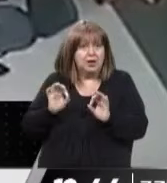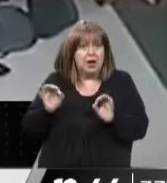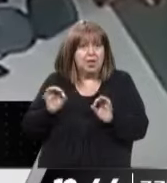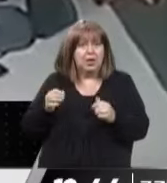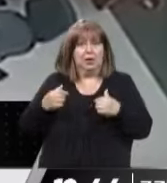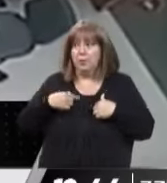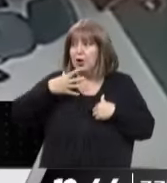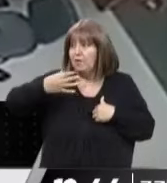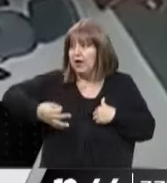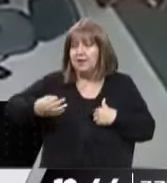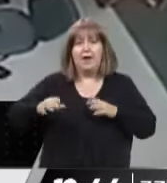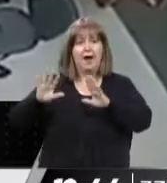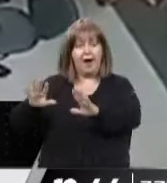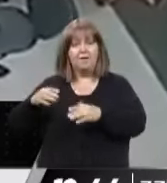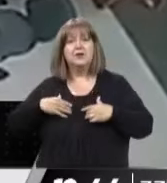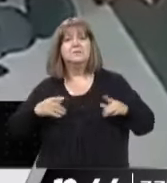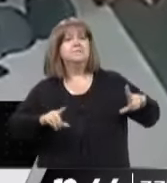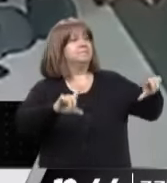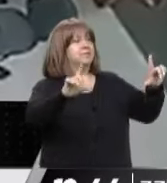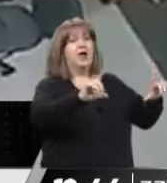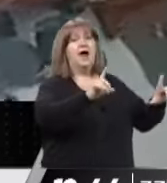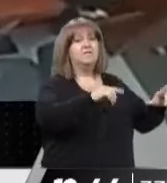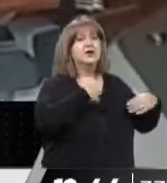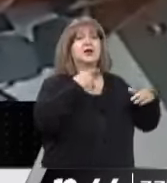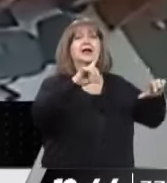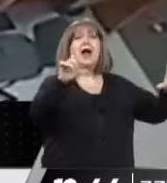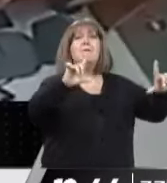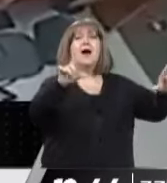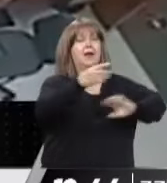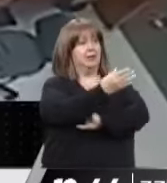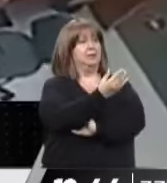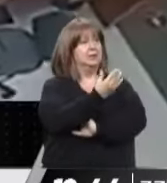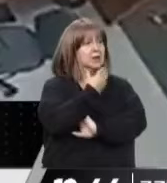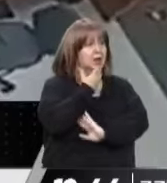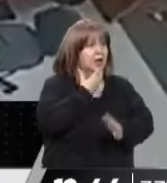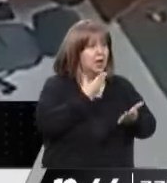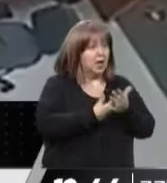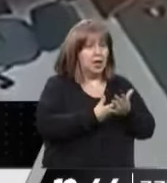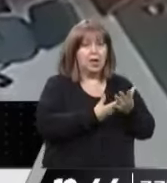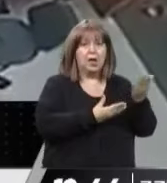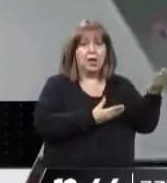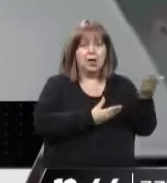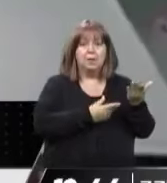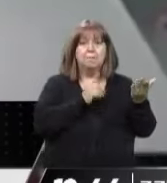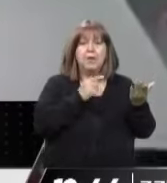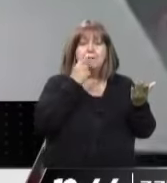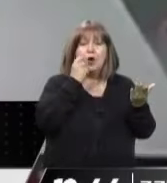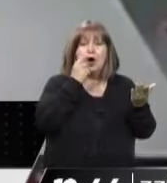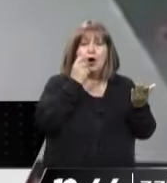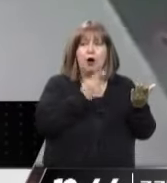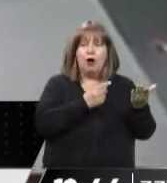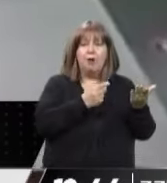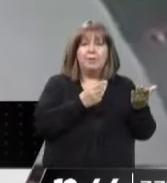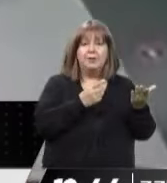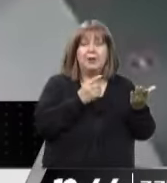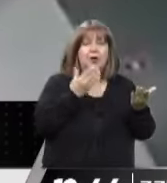alguien. Cuando raro. Ven el nombre, justamente este hombre había fallecido hacía... Y hacían unos meses atrás. Yo raro. Tiendo